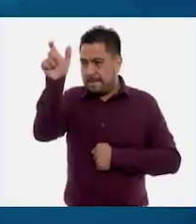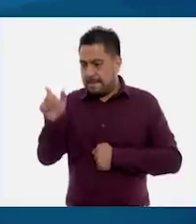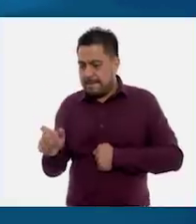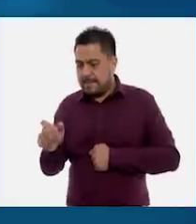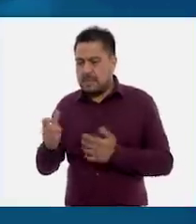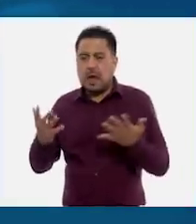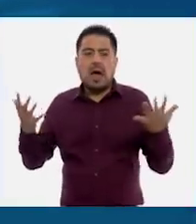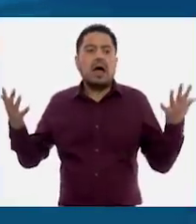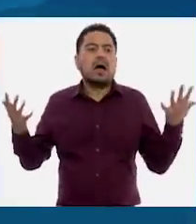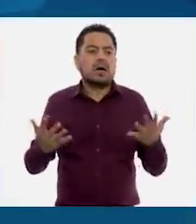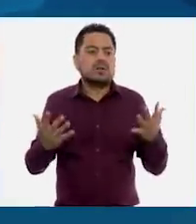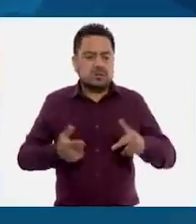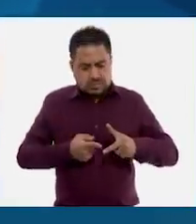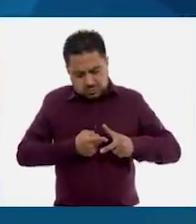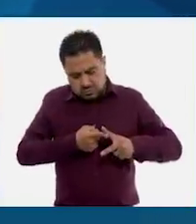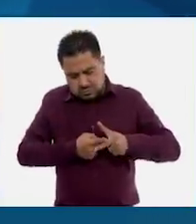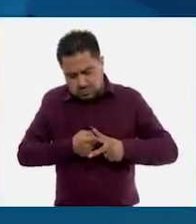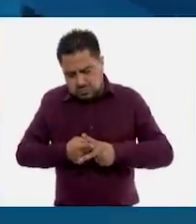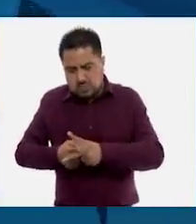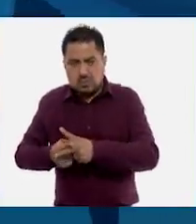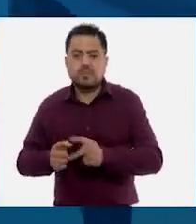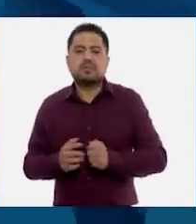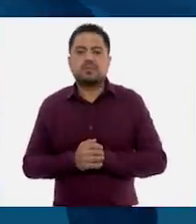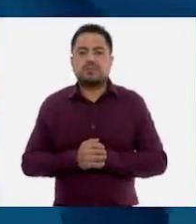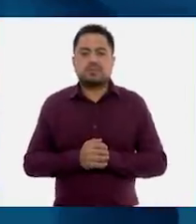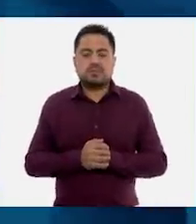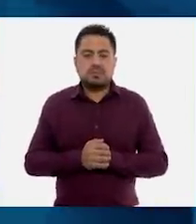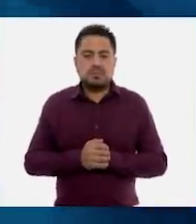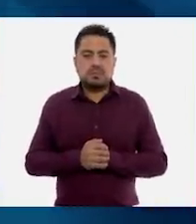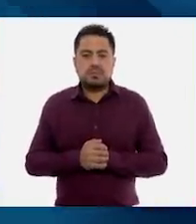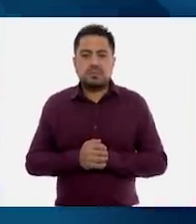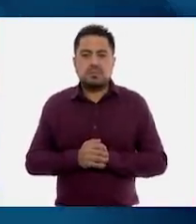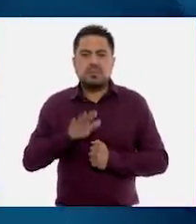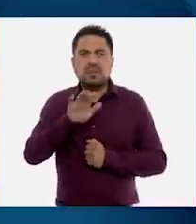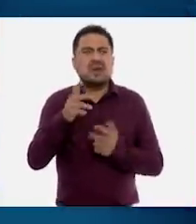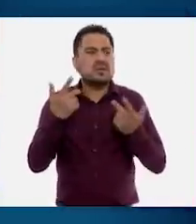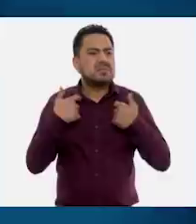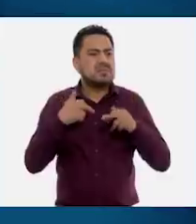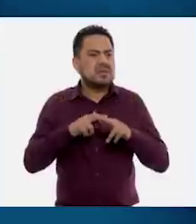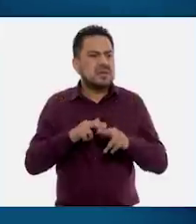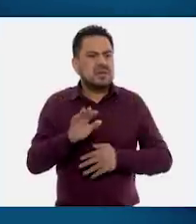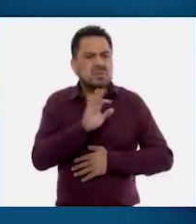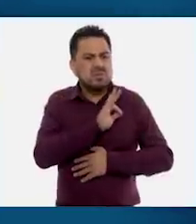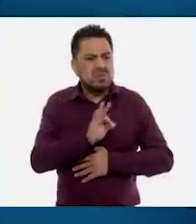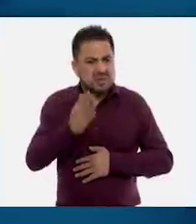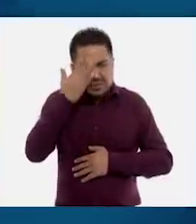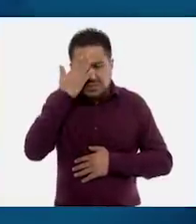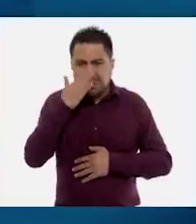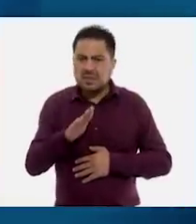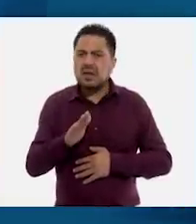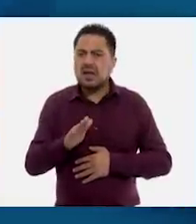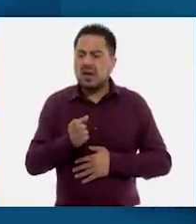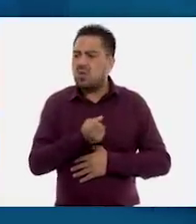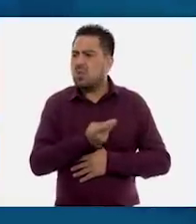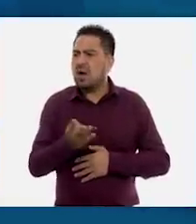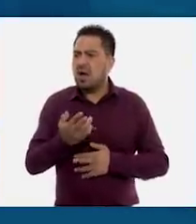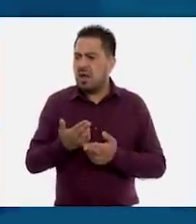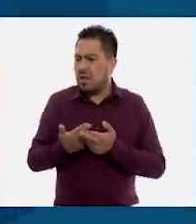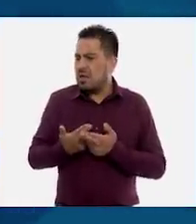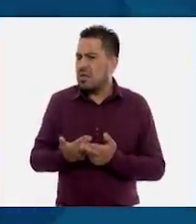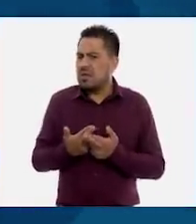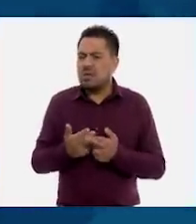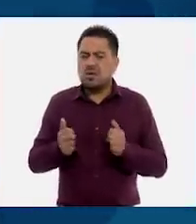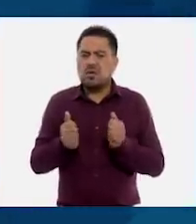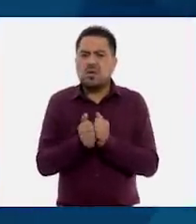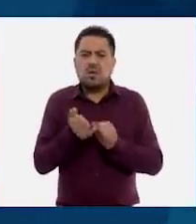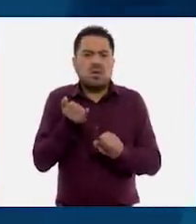haciendo unas operaciones. Maestra, ¿y a poco se puede saber cuánto sobró